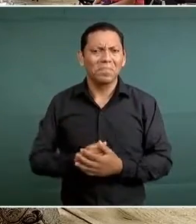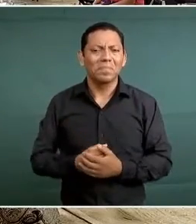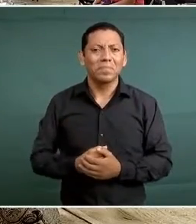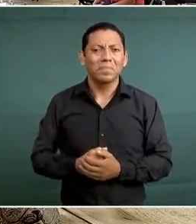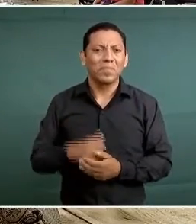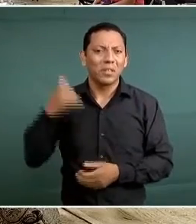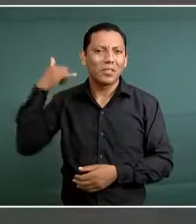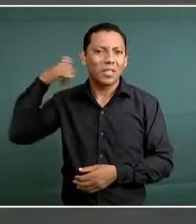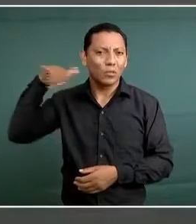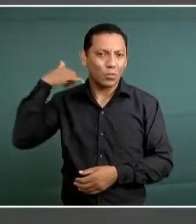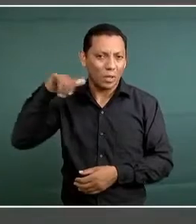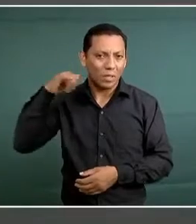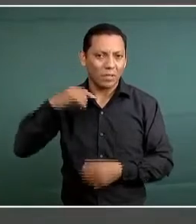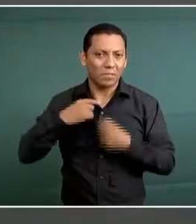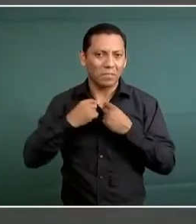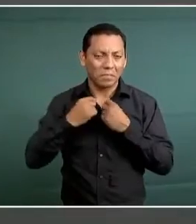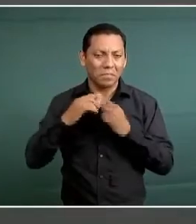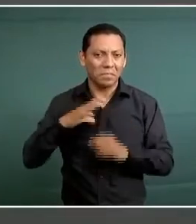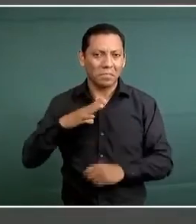yucateca